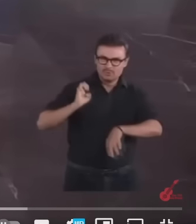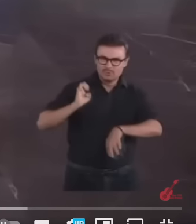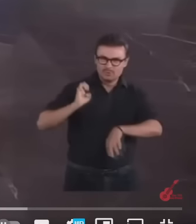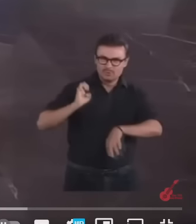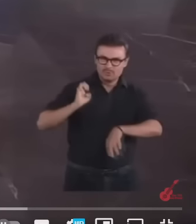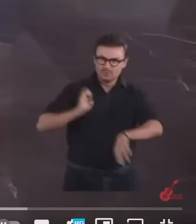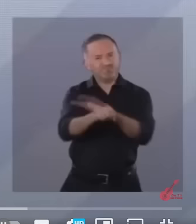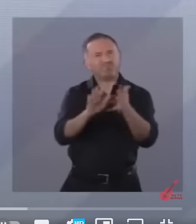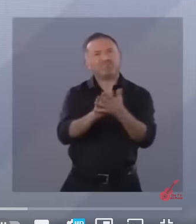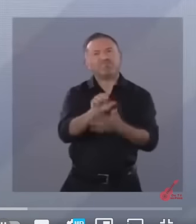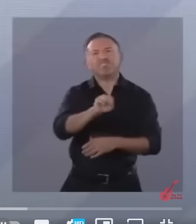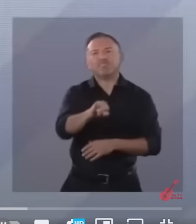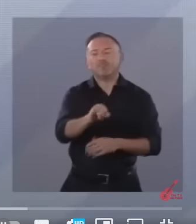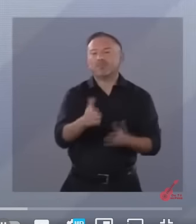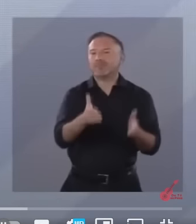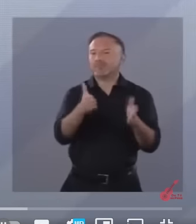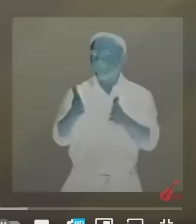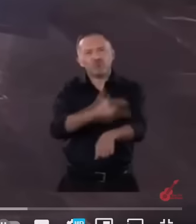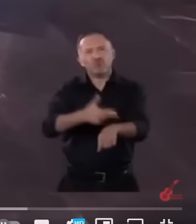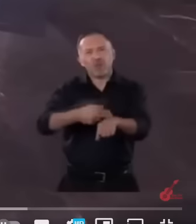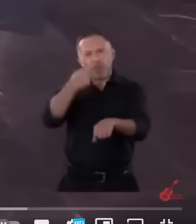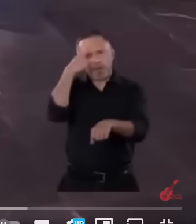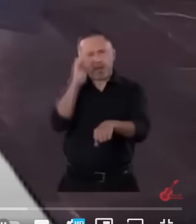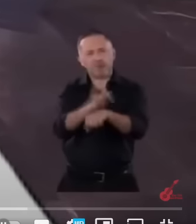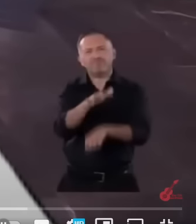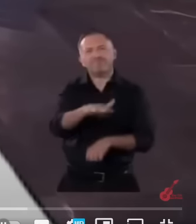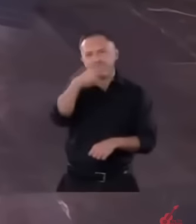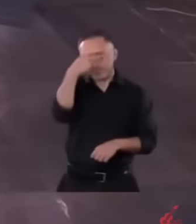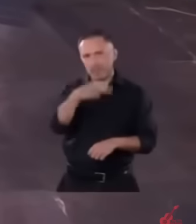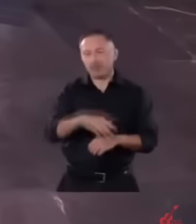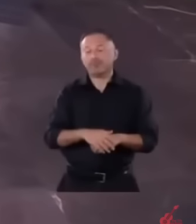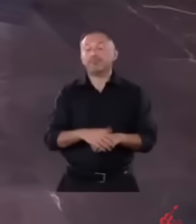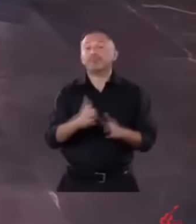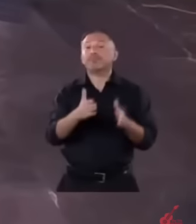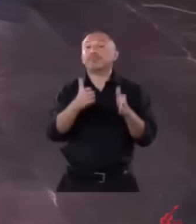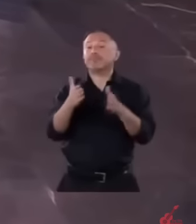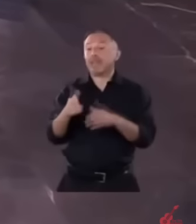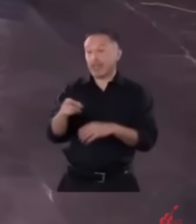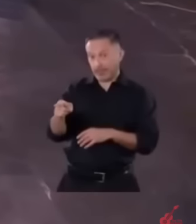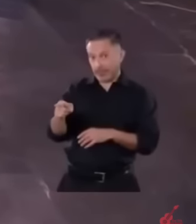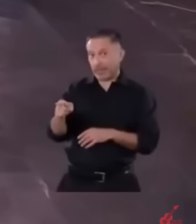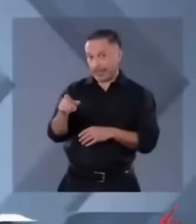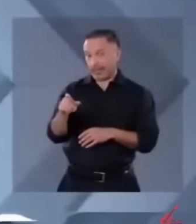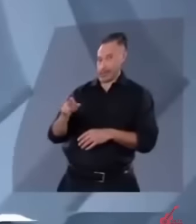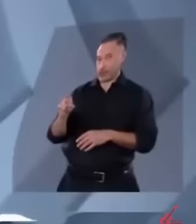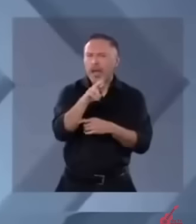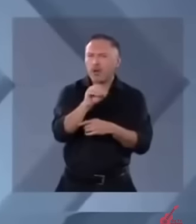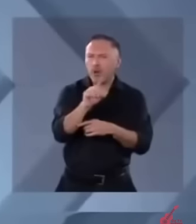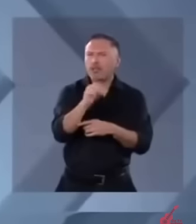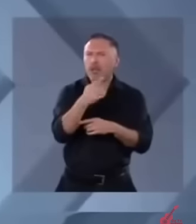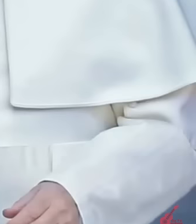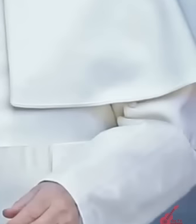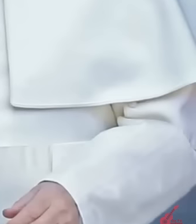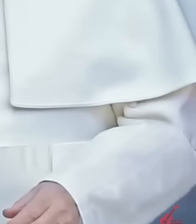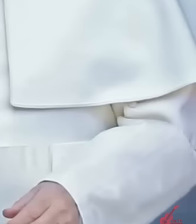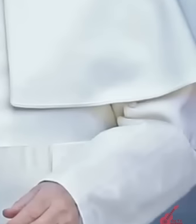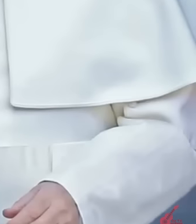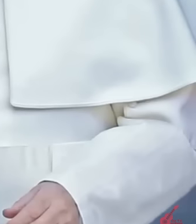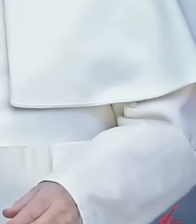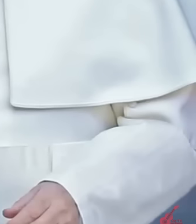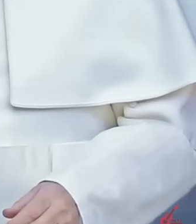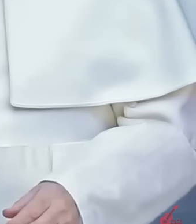es negra, HP. Me sacaron de contexto. La pregunta que Cadanis le hace al resto de las candidaturas es la siguiente. ¿Cómo harán que el